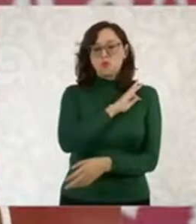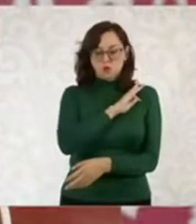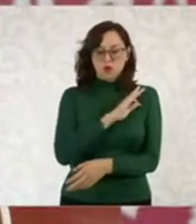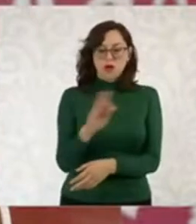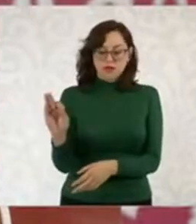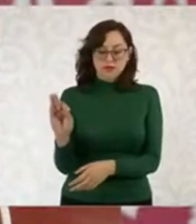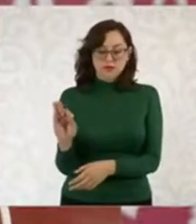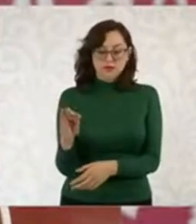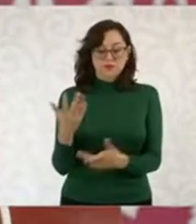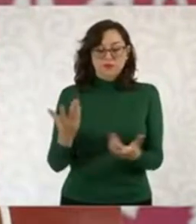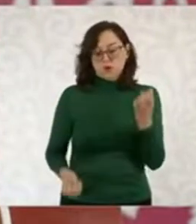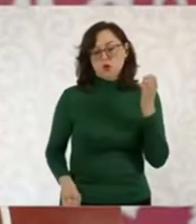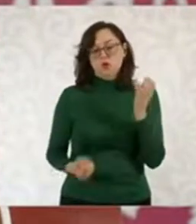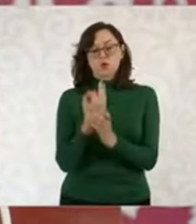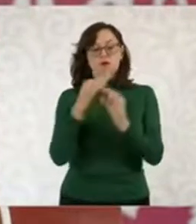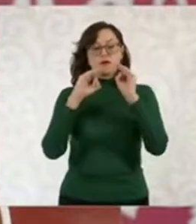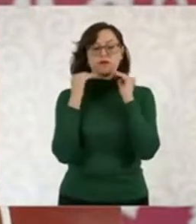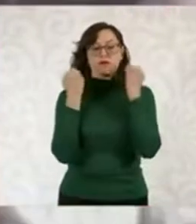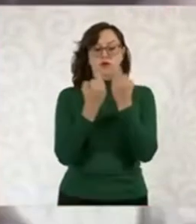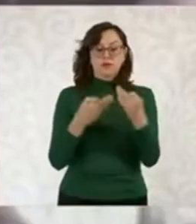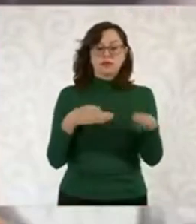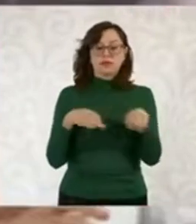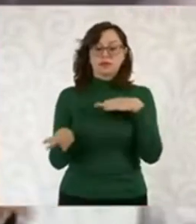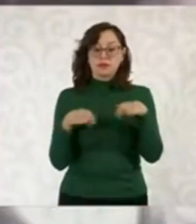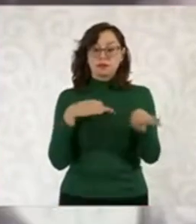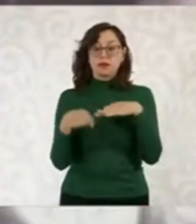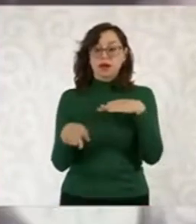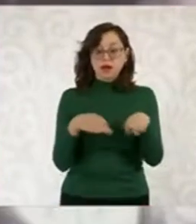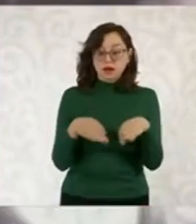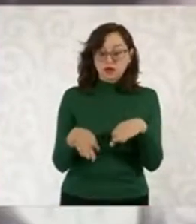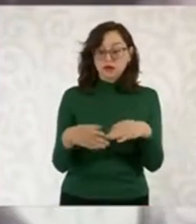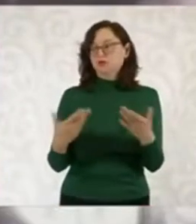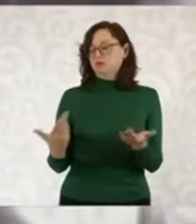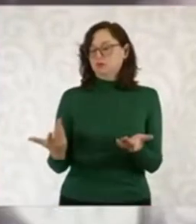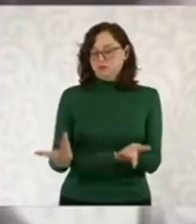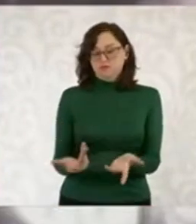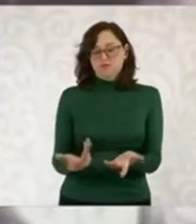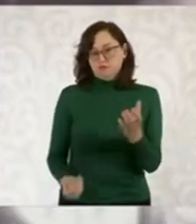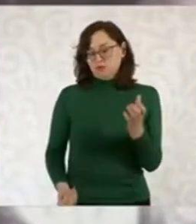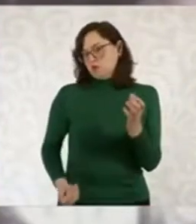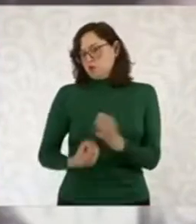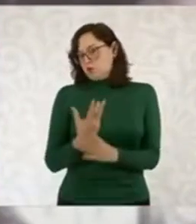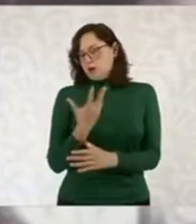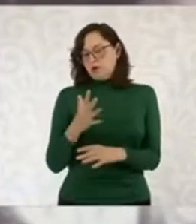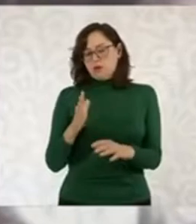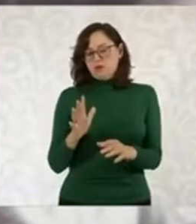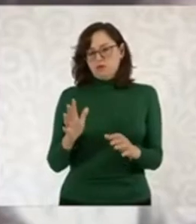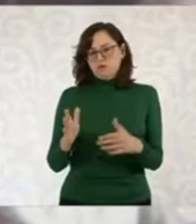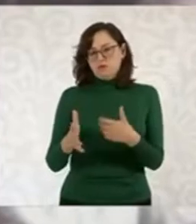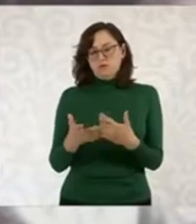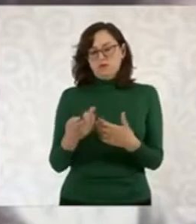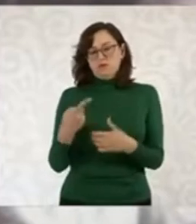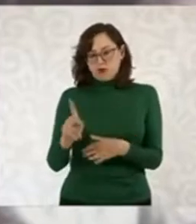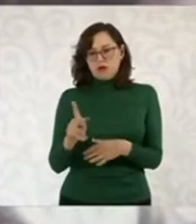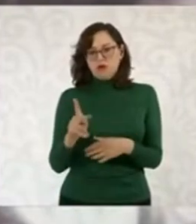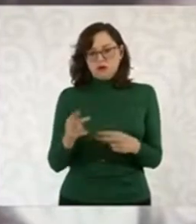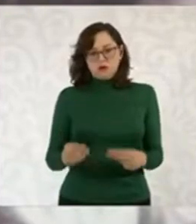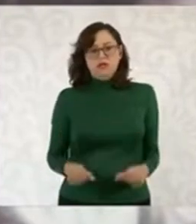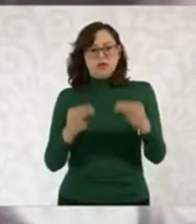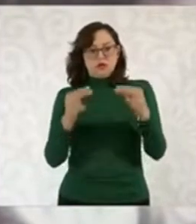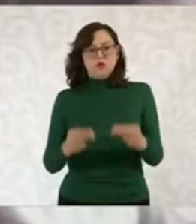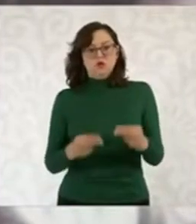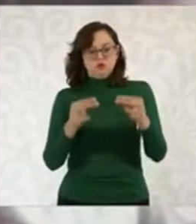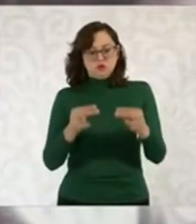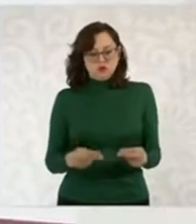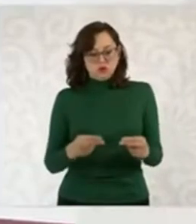a esta forma de trabajo tan novedosa, tan reciente, pero que en un modelo de negocios